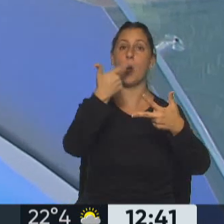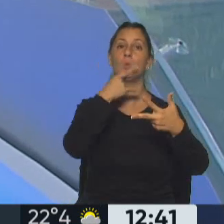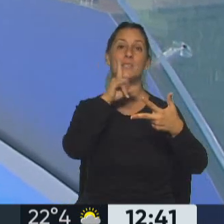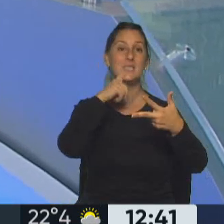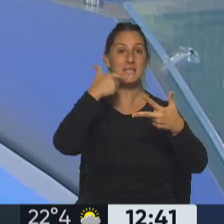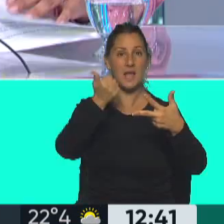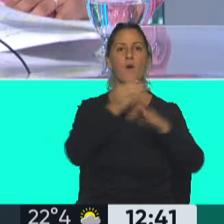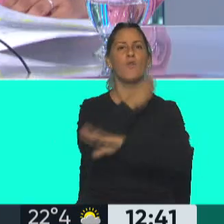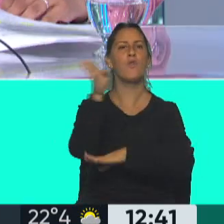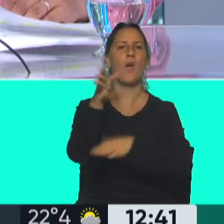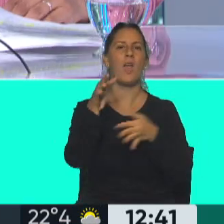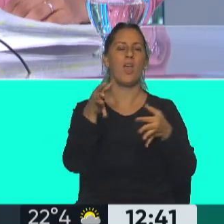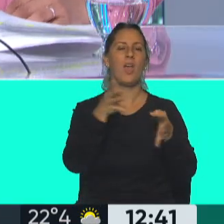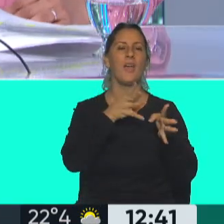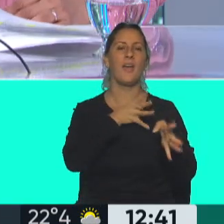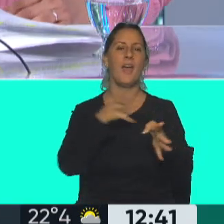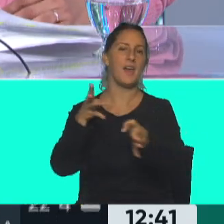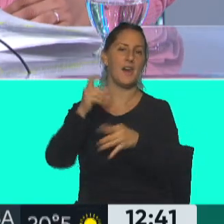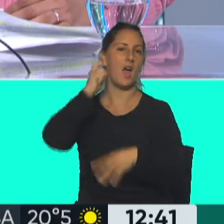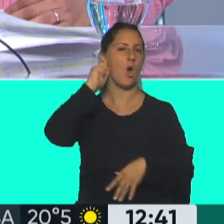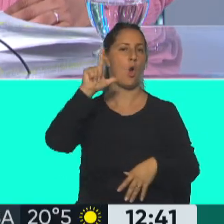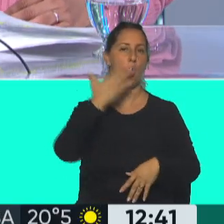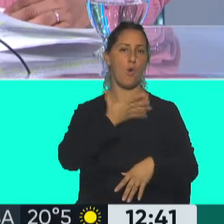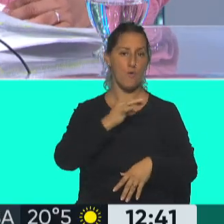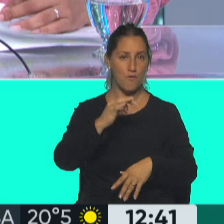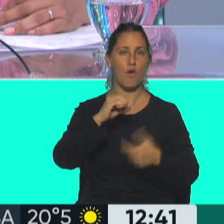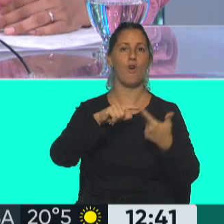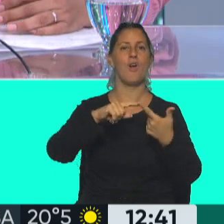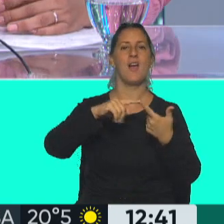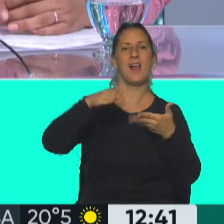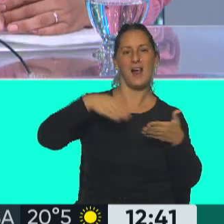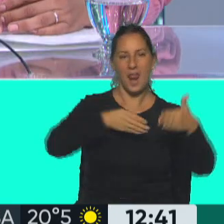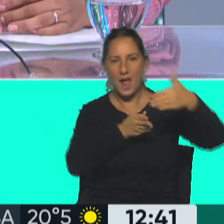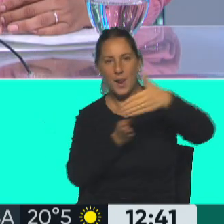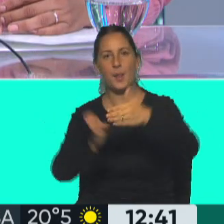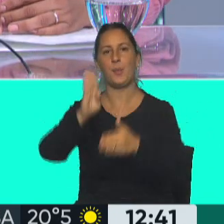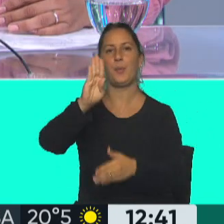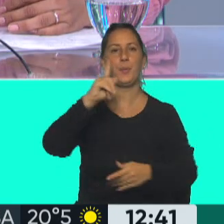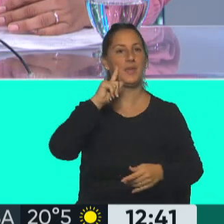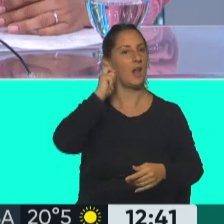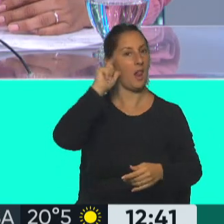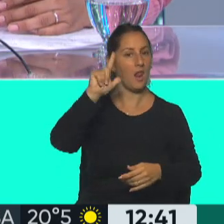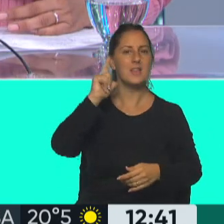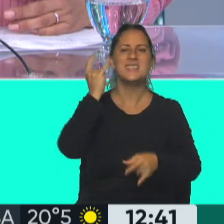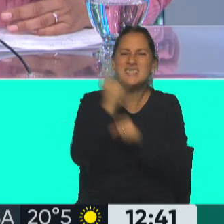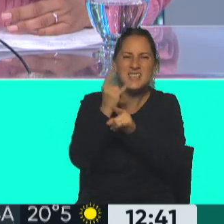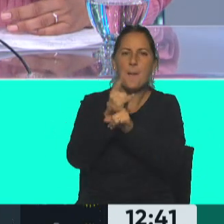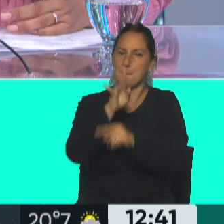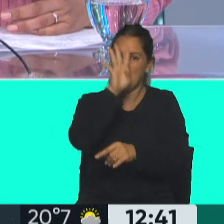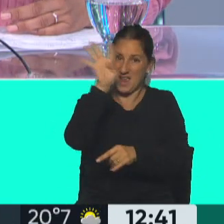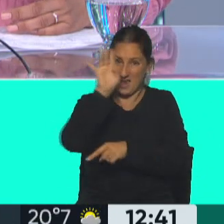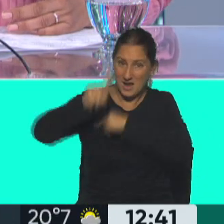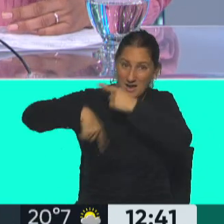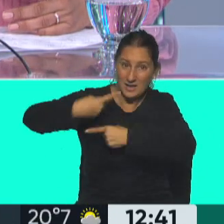la guerra del Golfo estuvo en el tema del beagle o sea pueblos indígenas siempre estuvieron apoyando